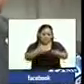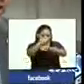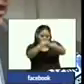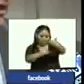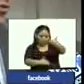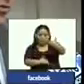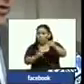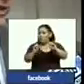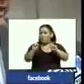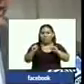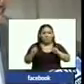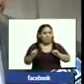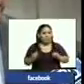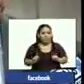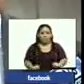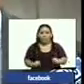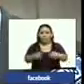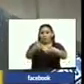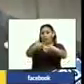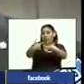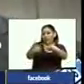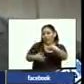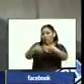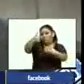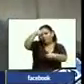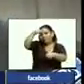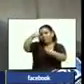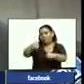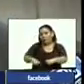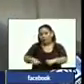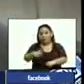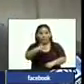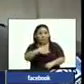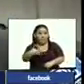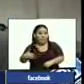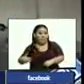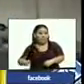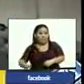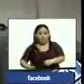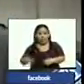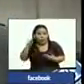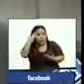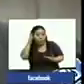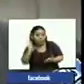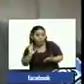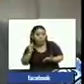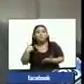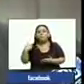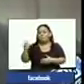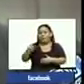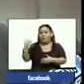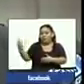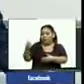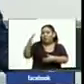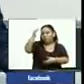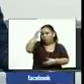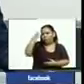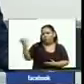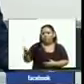aprobar una ley en la que el señor Presidente de la República no tenga conocimiento.